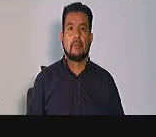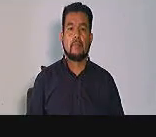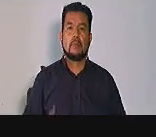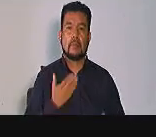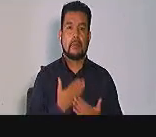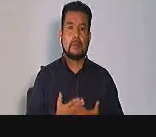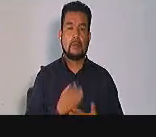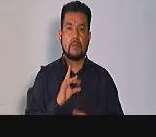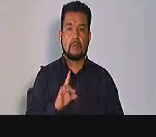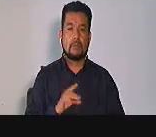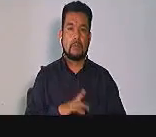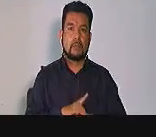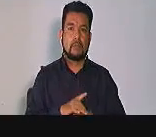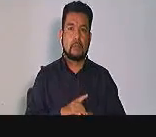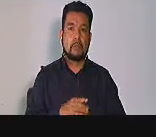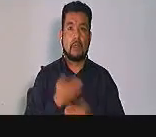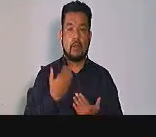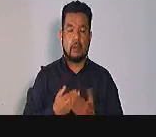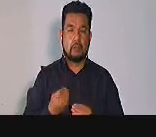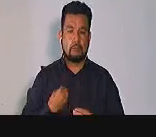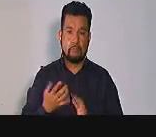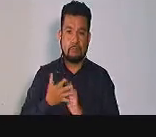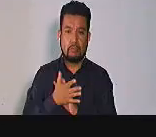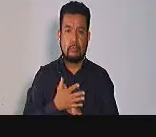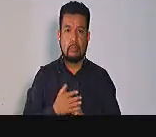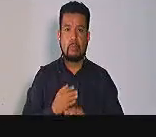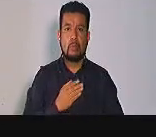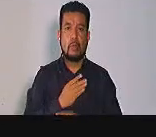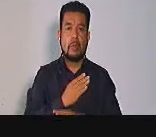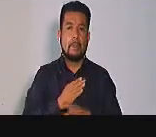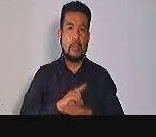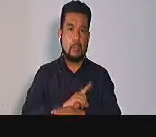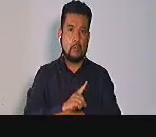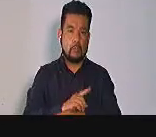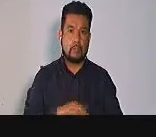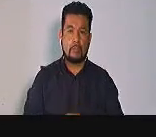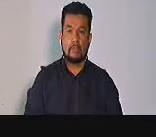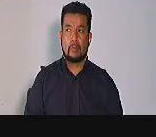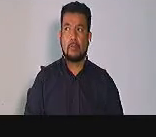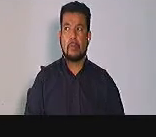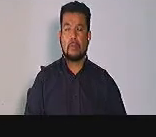Bueno, muchas gracias, doctor Ricardo. Voy a referirme 30 segundos a un tema